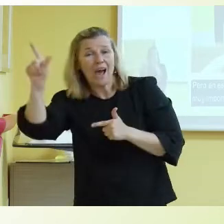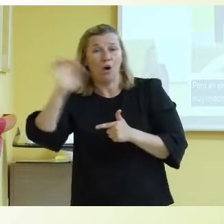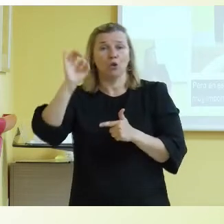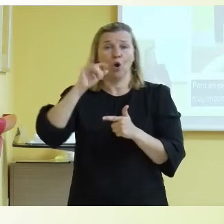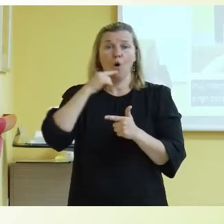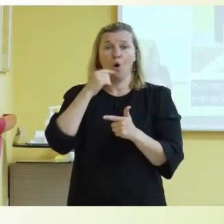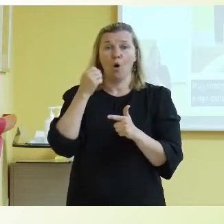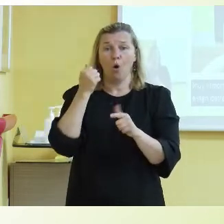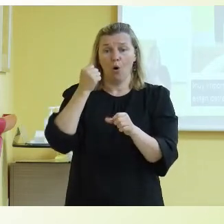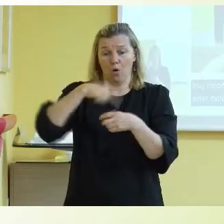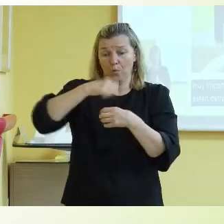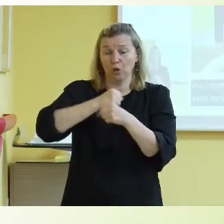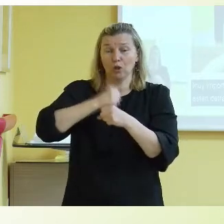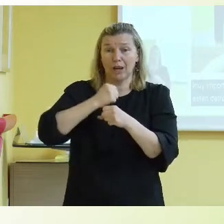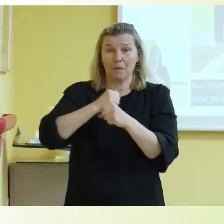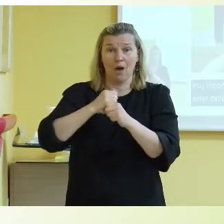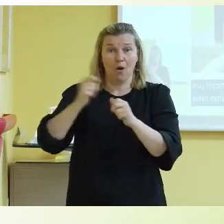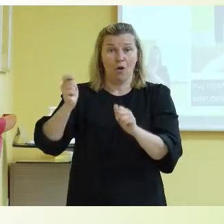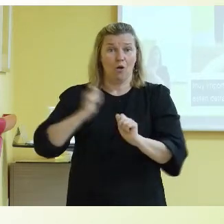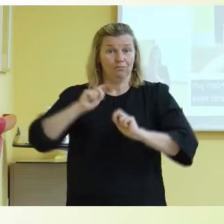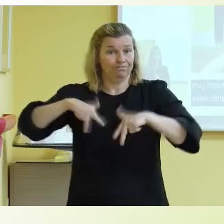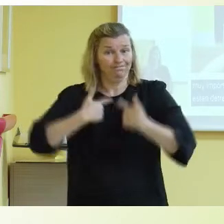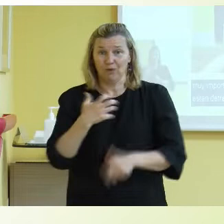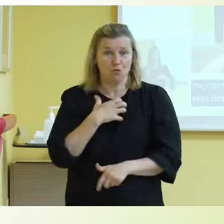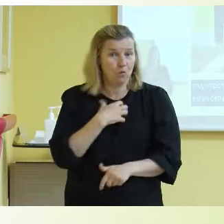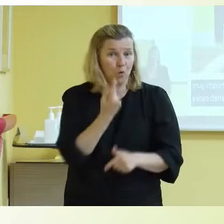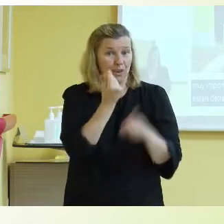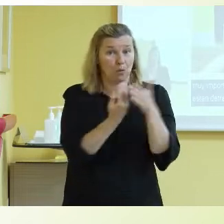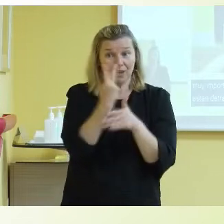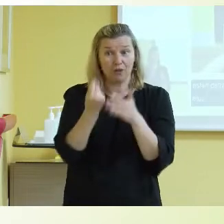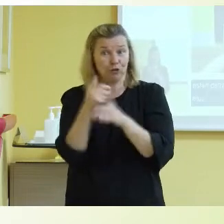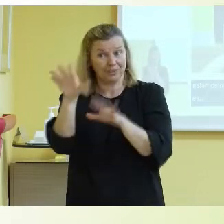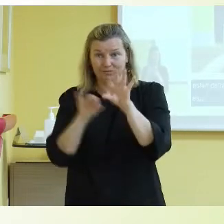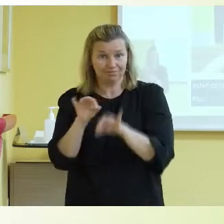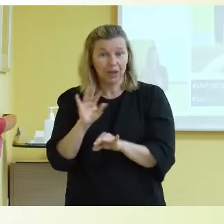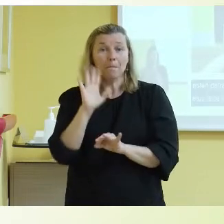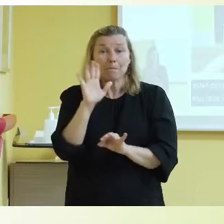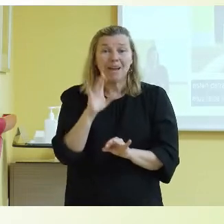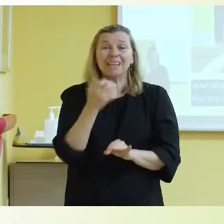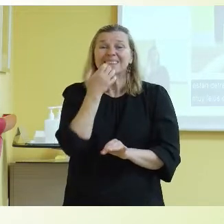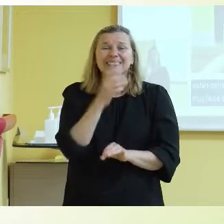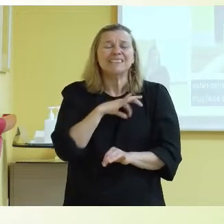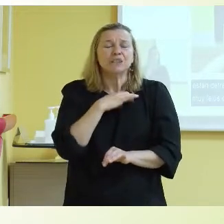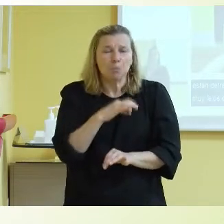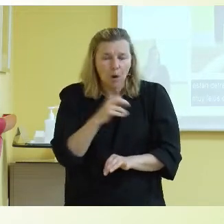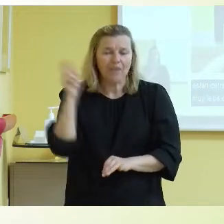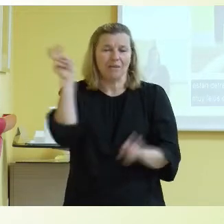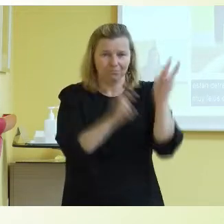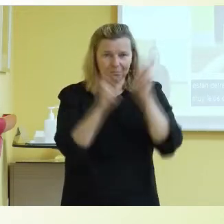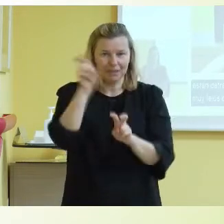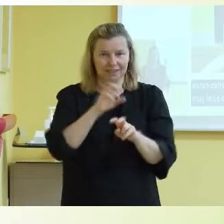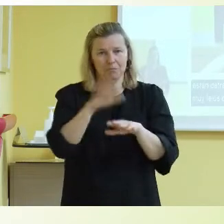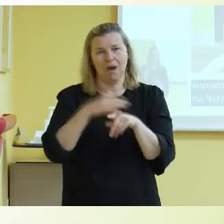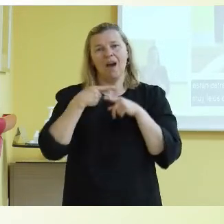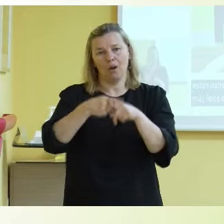posibilidades desde su puesto de trabajo el poder cogerse el día o los días, pero sí que es verdad que en lo posible compartamos y podamos crear